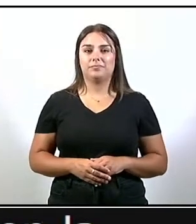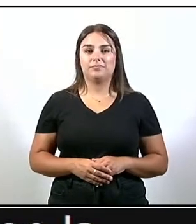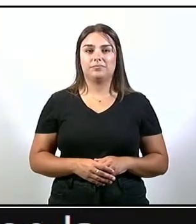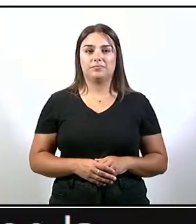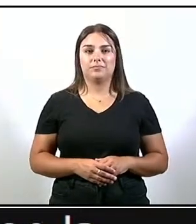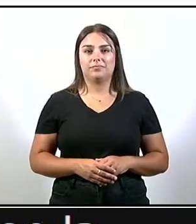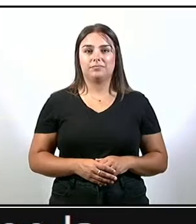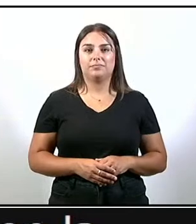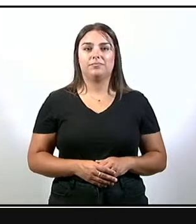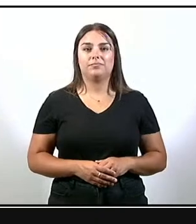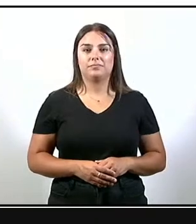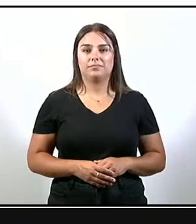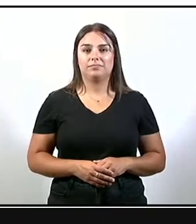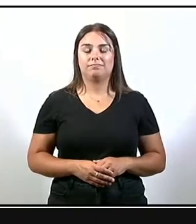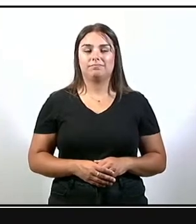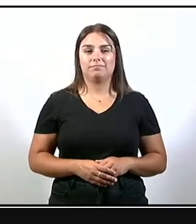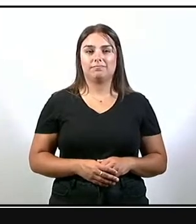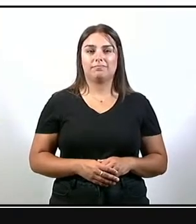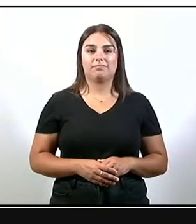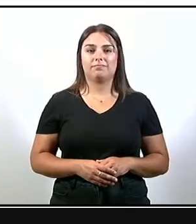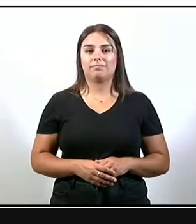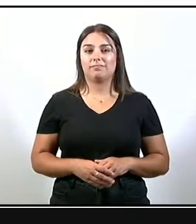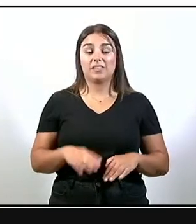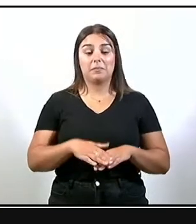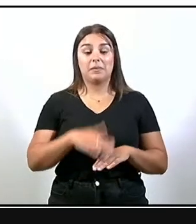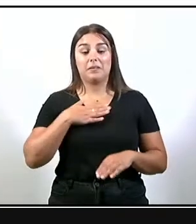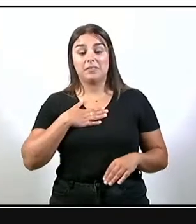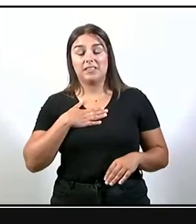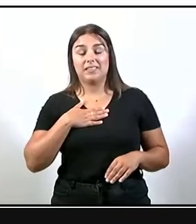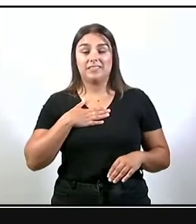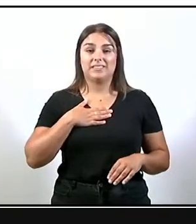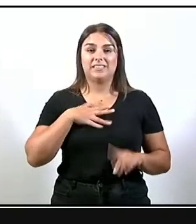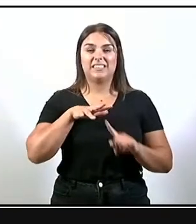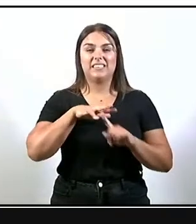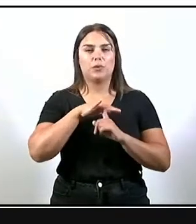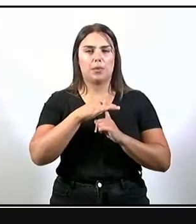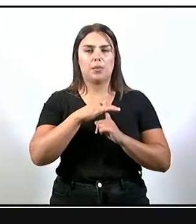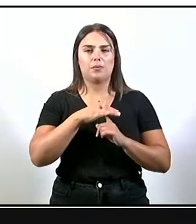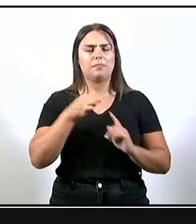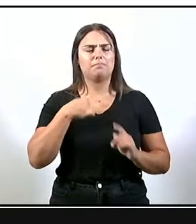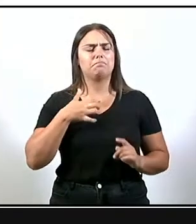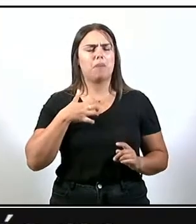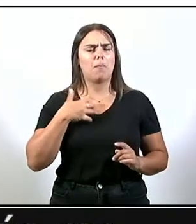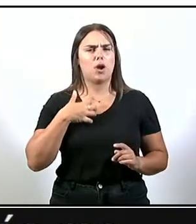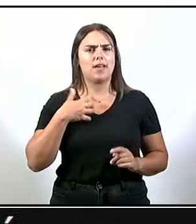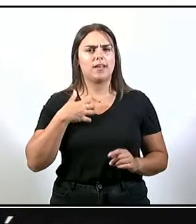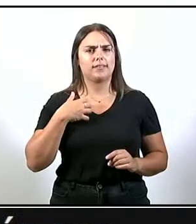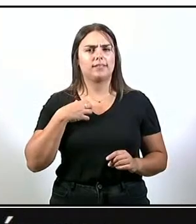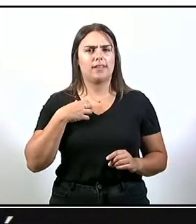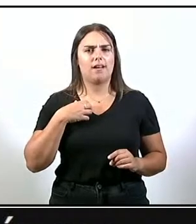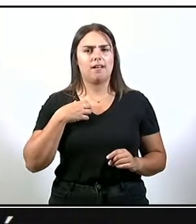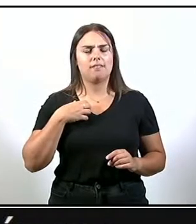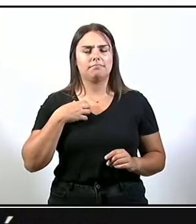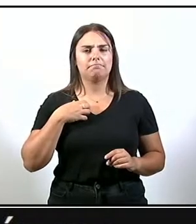Pero a mí lo que más me molestó, o lo que más me molesta de todo con